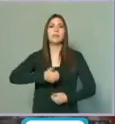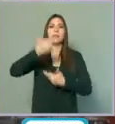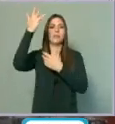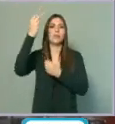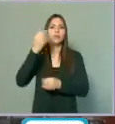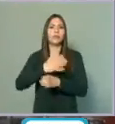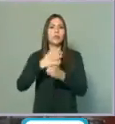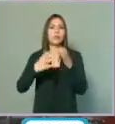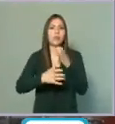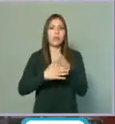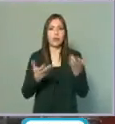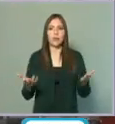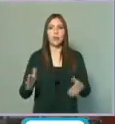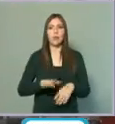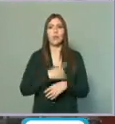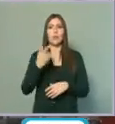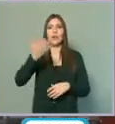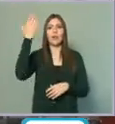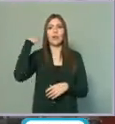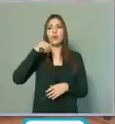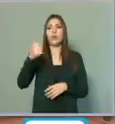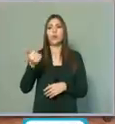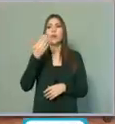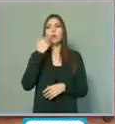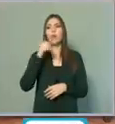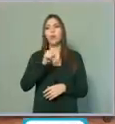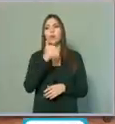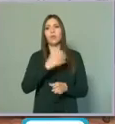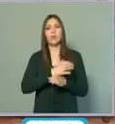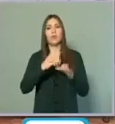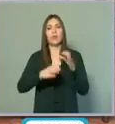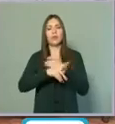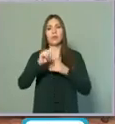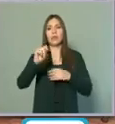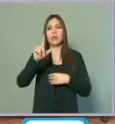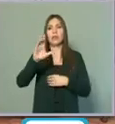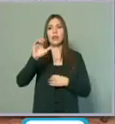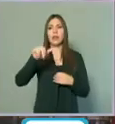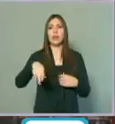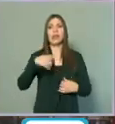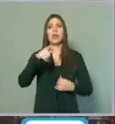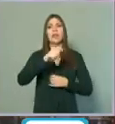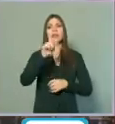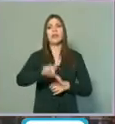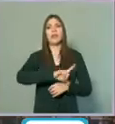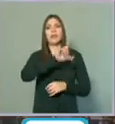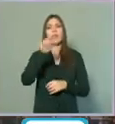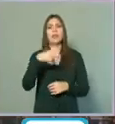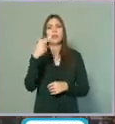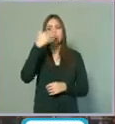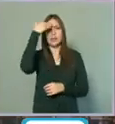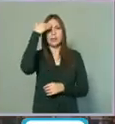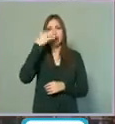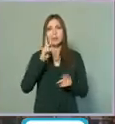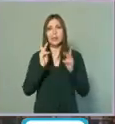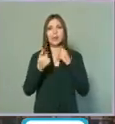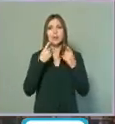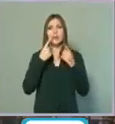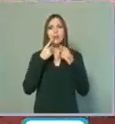las negociaciones del Tratado de Libre Comercio. Parte, ¿no? Exacto, es otra parte, y es como otra parte que habrá que poner sobre la mesa